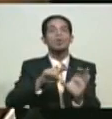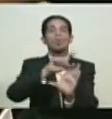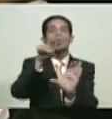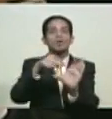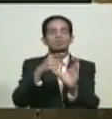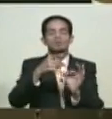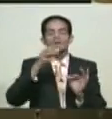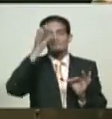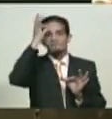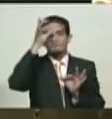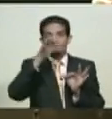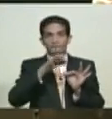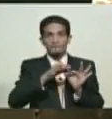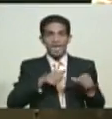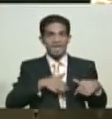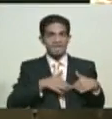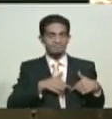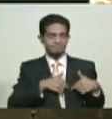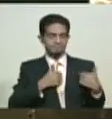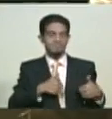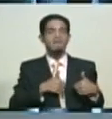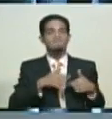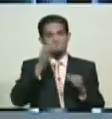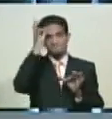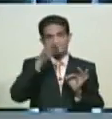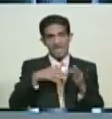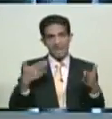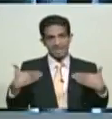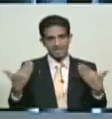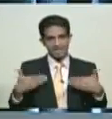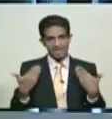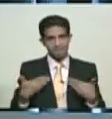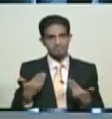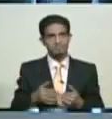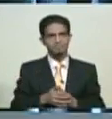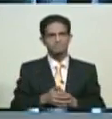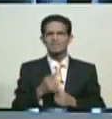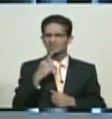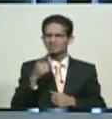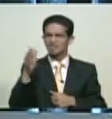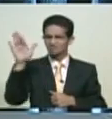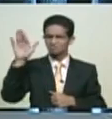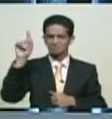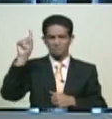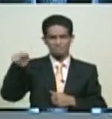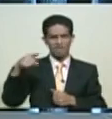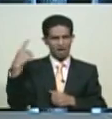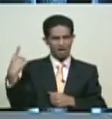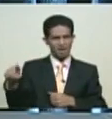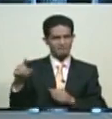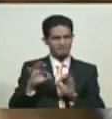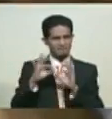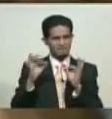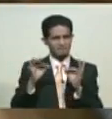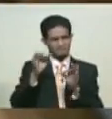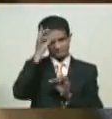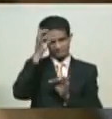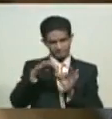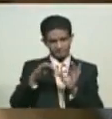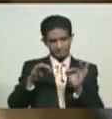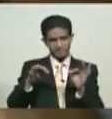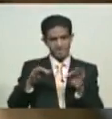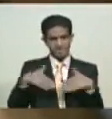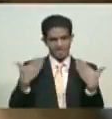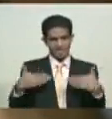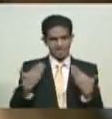alegría mientras grandes recuerdos allí en coche todavía queda fe y alegría verdad un coche semana pasada mucho